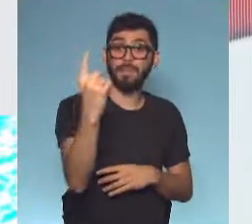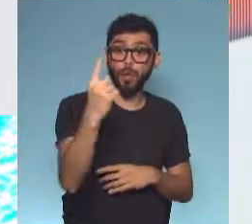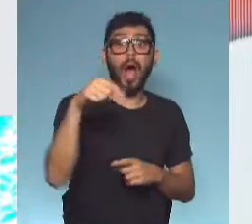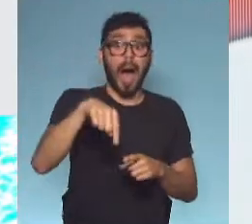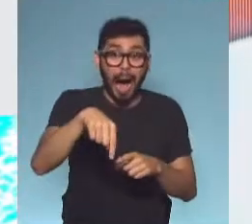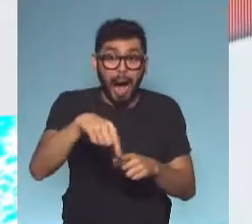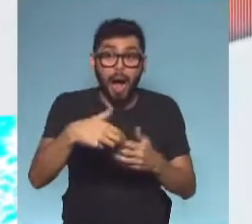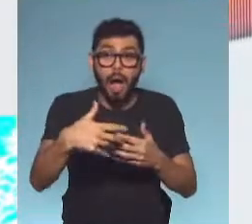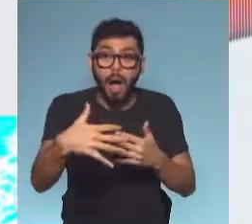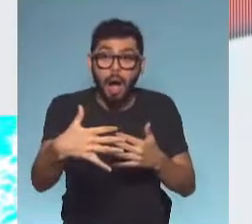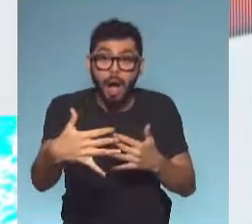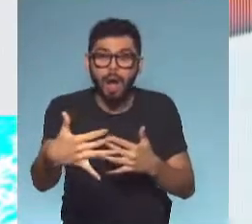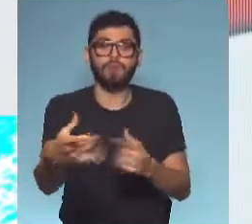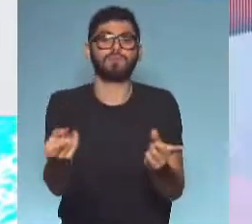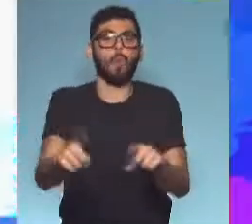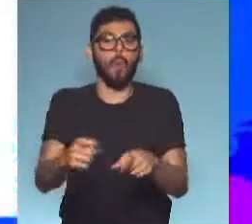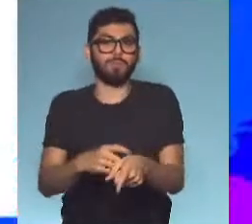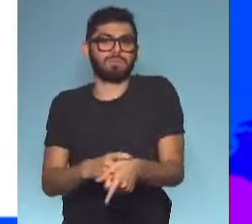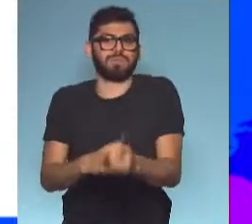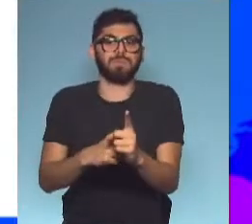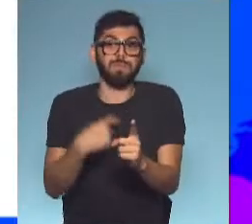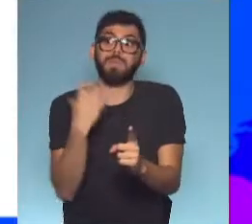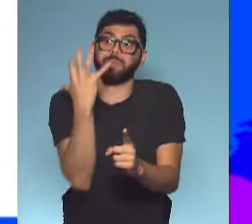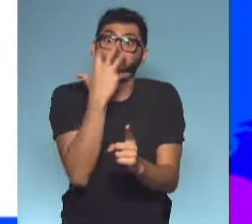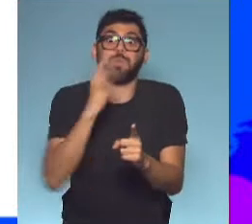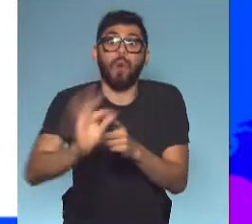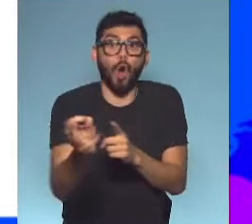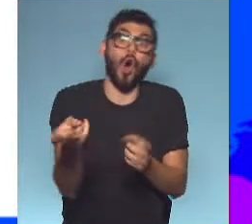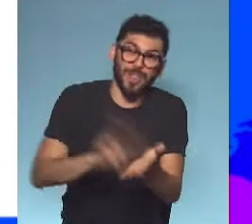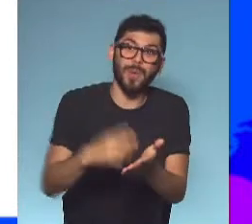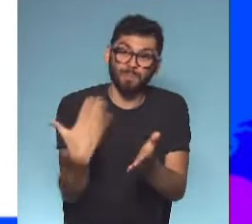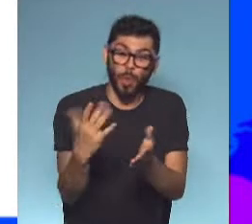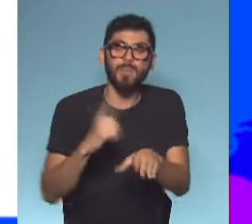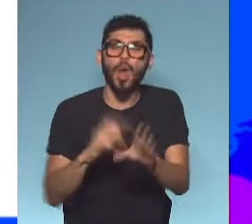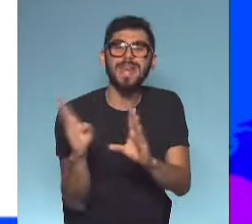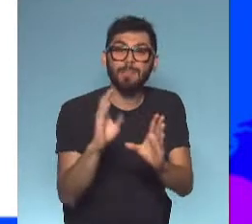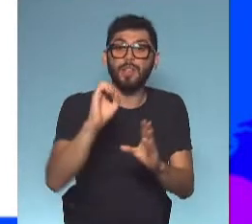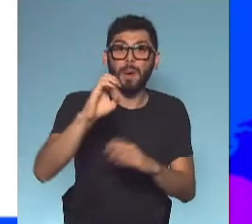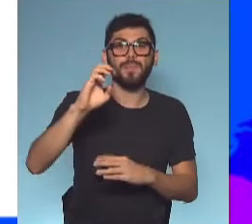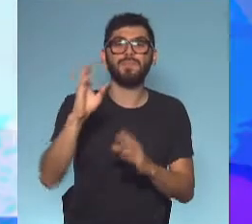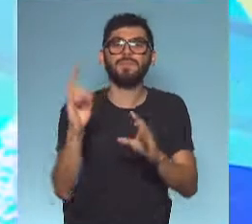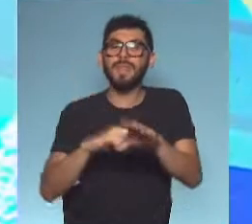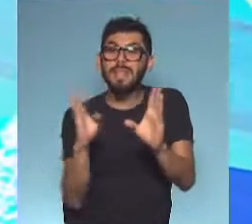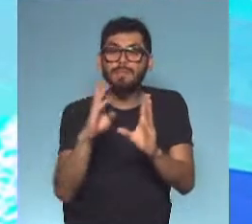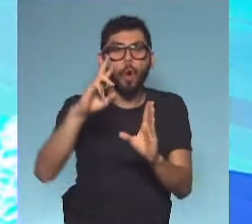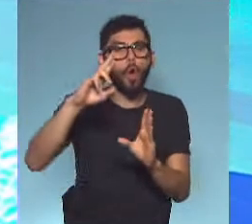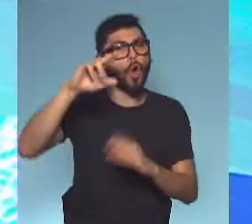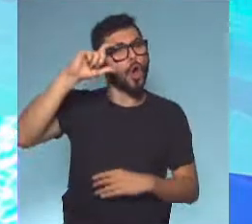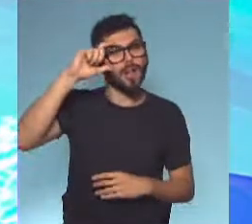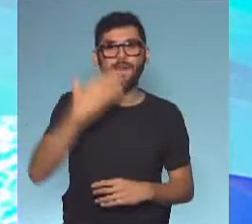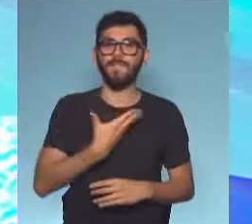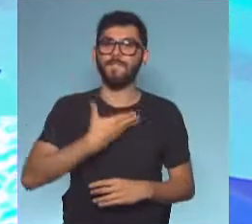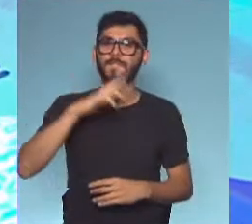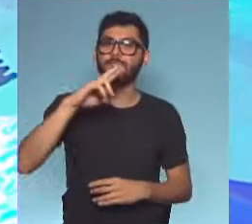un encuentro, un orgasmo nuevamente. Bien, perfecto. Así que periodo refractario. ¿Preguntas aquí alguno